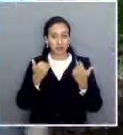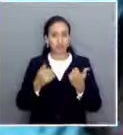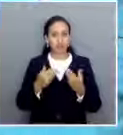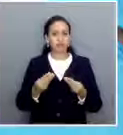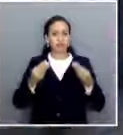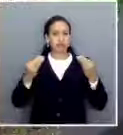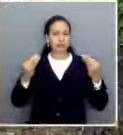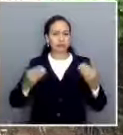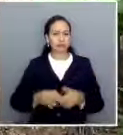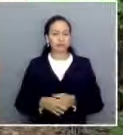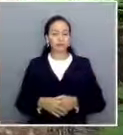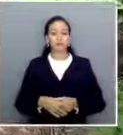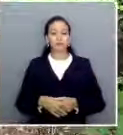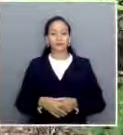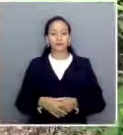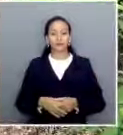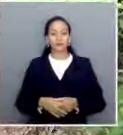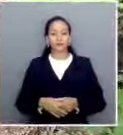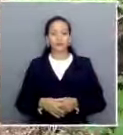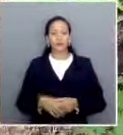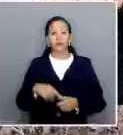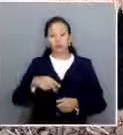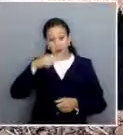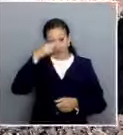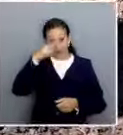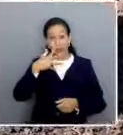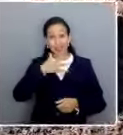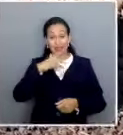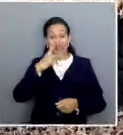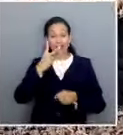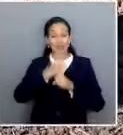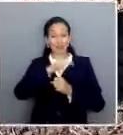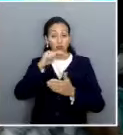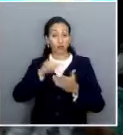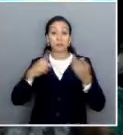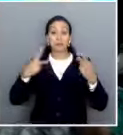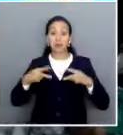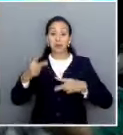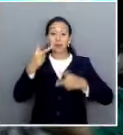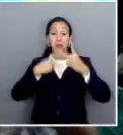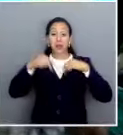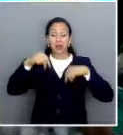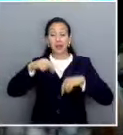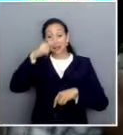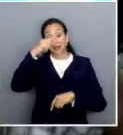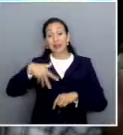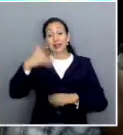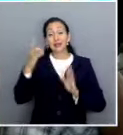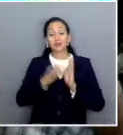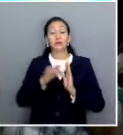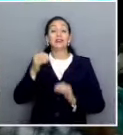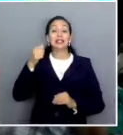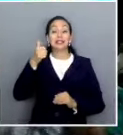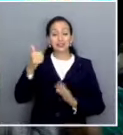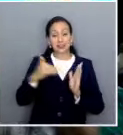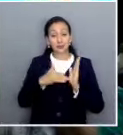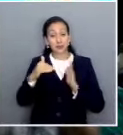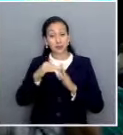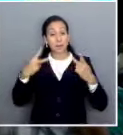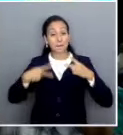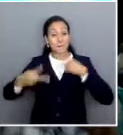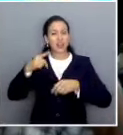México se coloca en el segundo lugar en el mundo por el mayor número de migrantes, con 15.6 millones, especialmente de Guatemala,